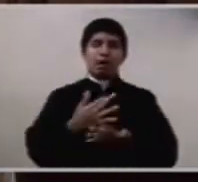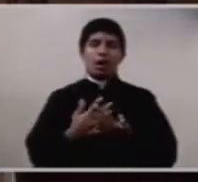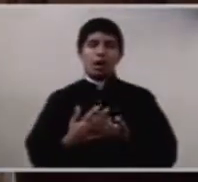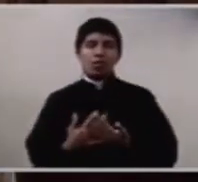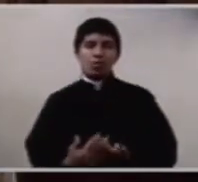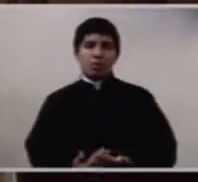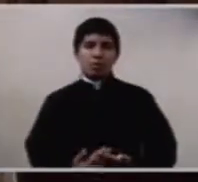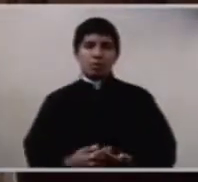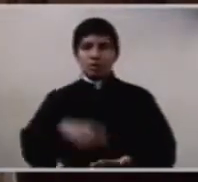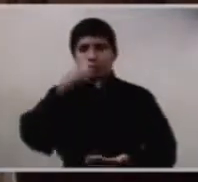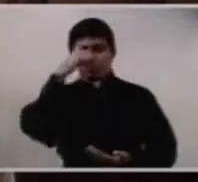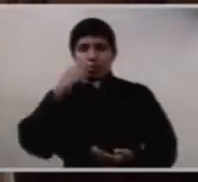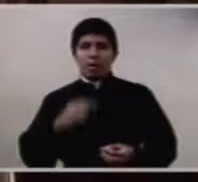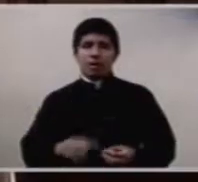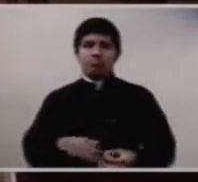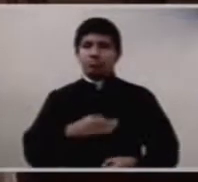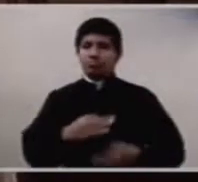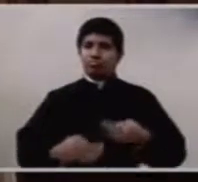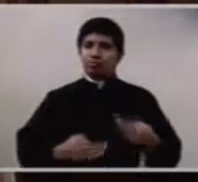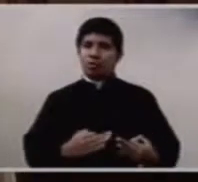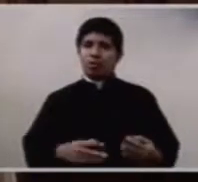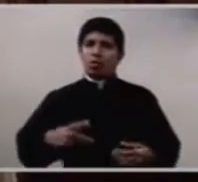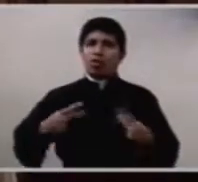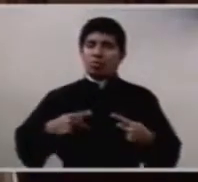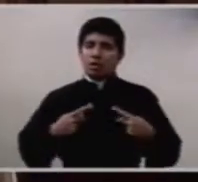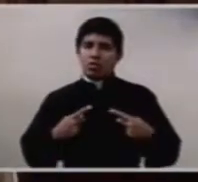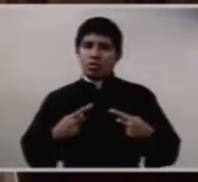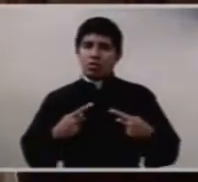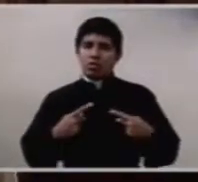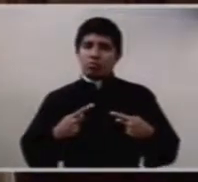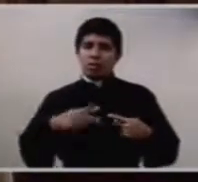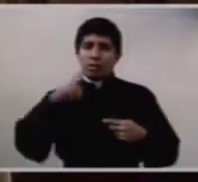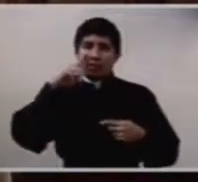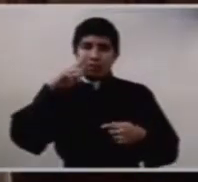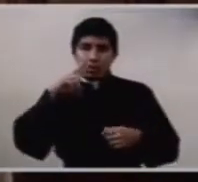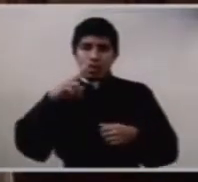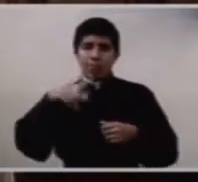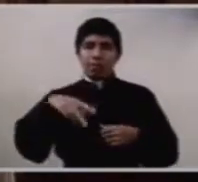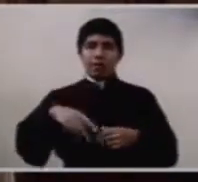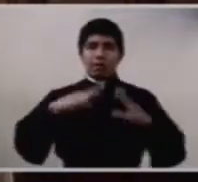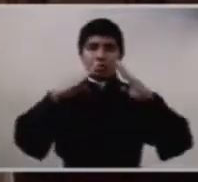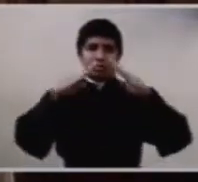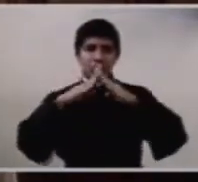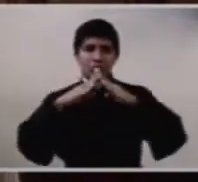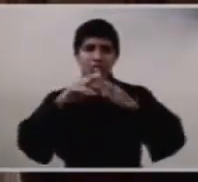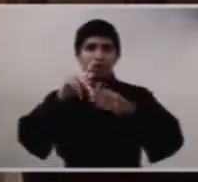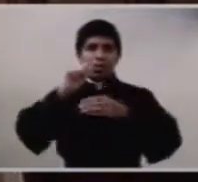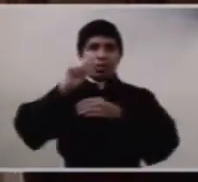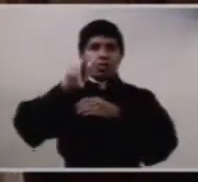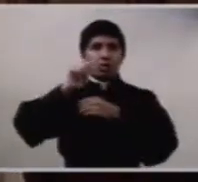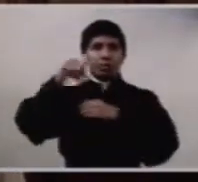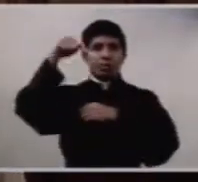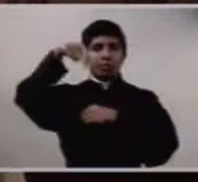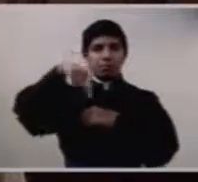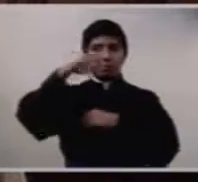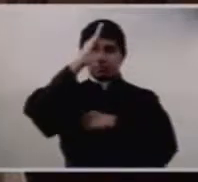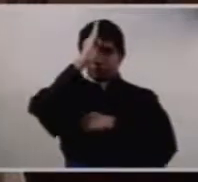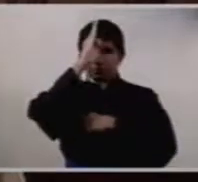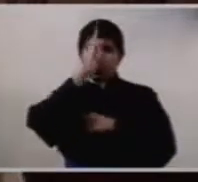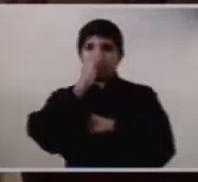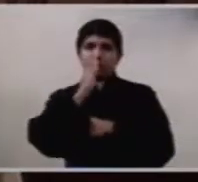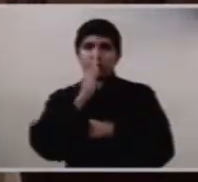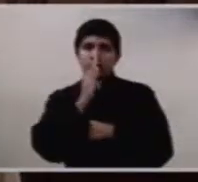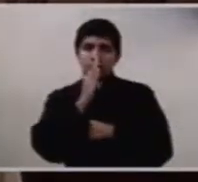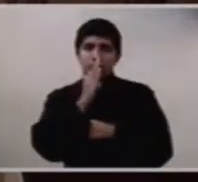quienes desde sus domicilios nos siguen a través de la televisión, de las redes